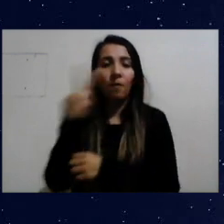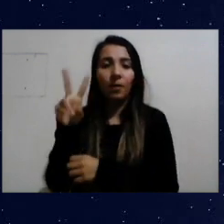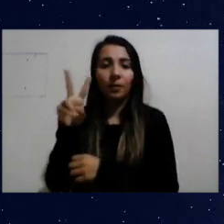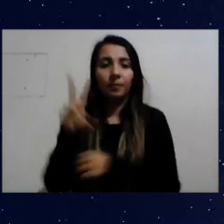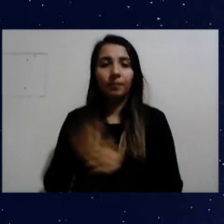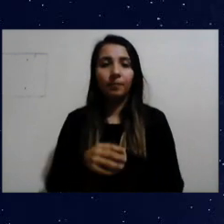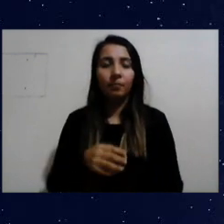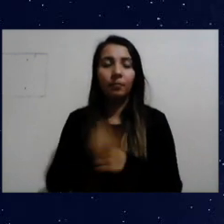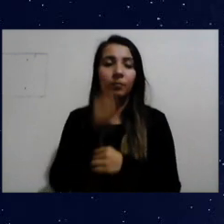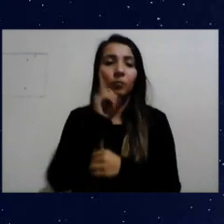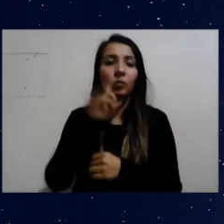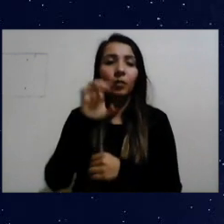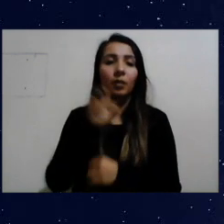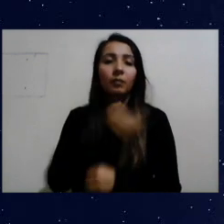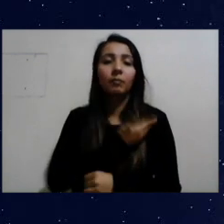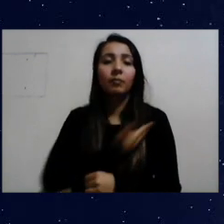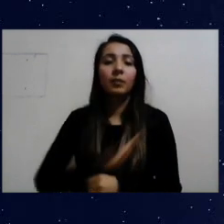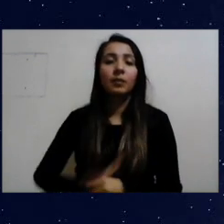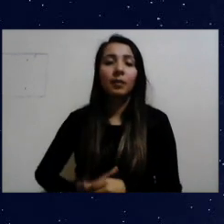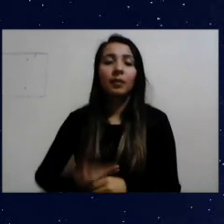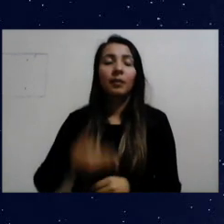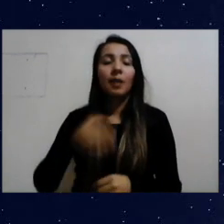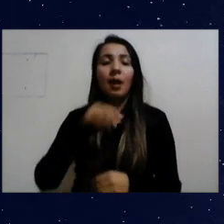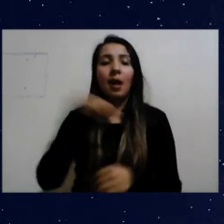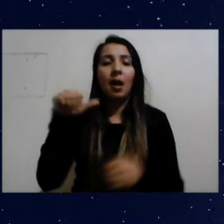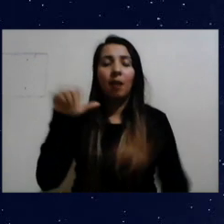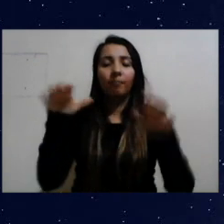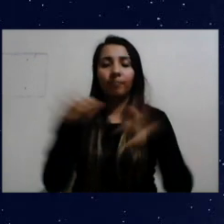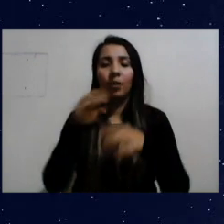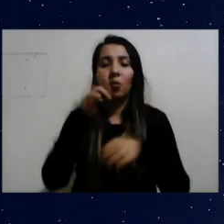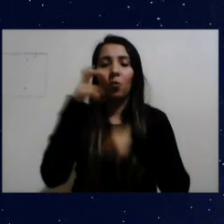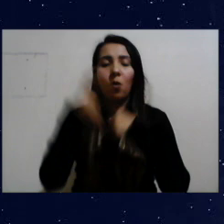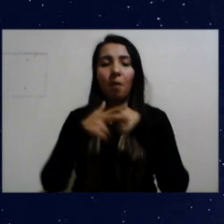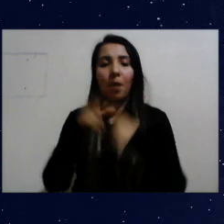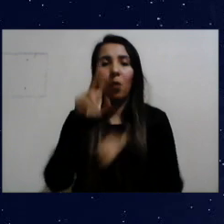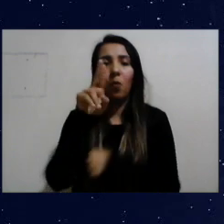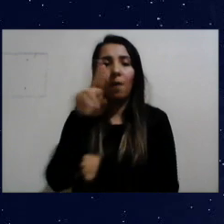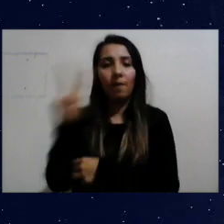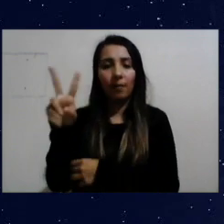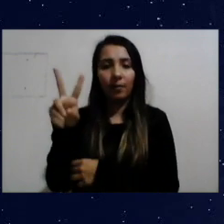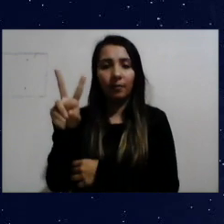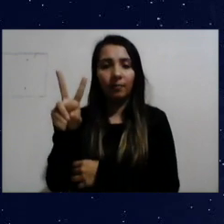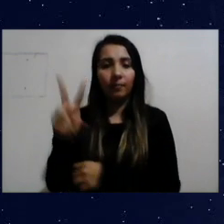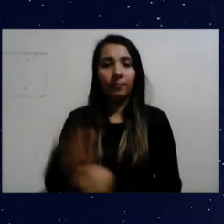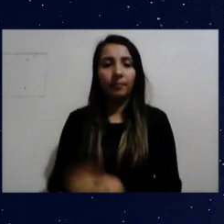ultravioleta. Ella es presidenta de la Red Europea de Astronomía Ultravioleta.